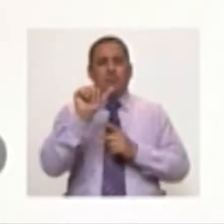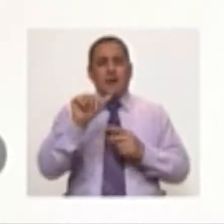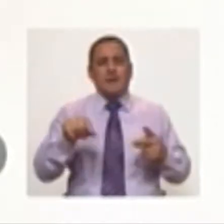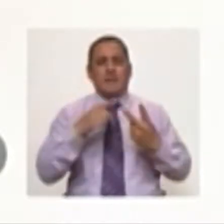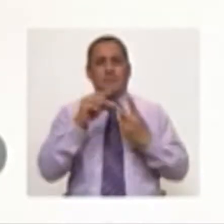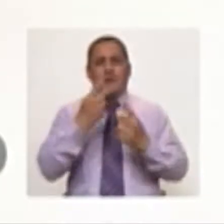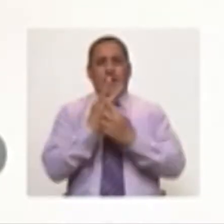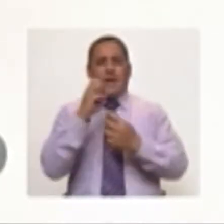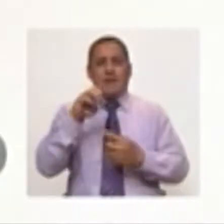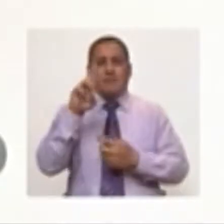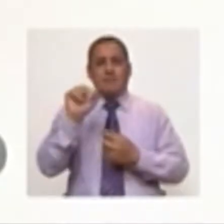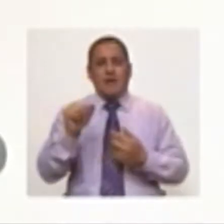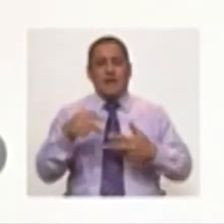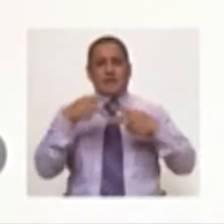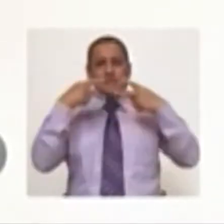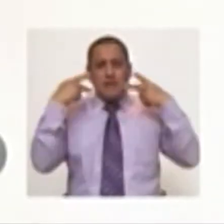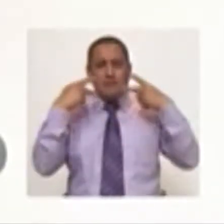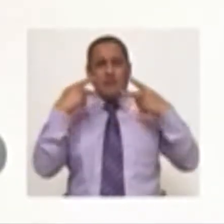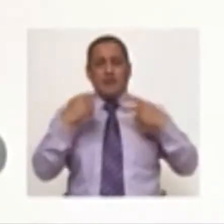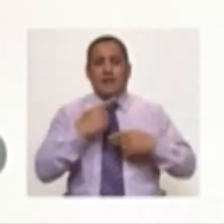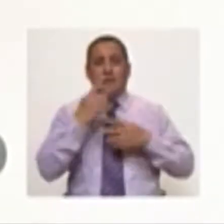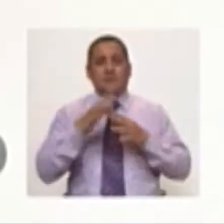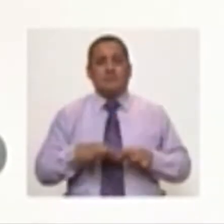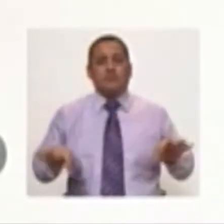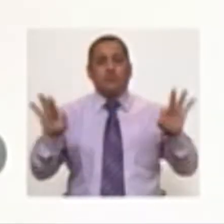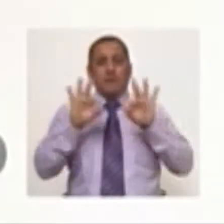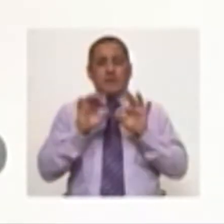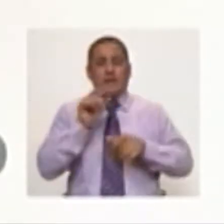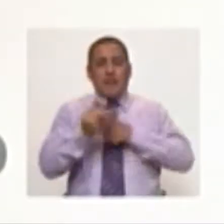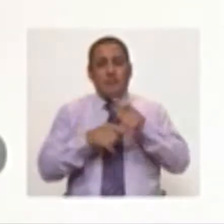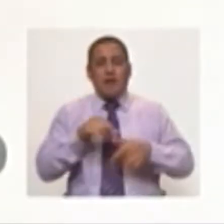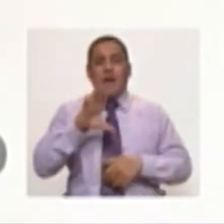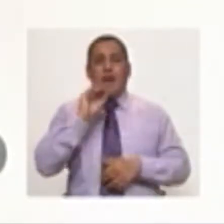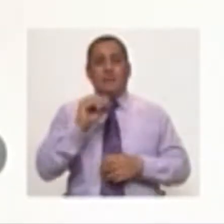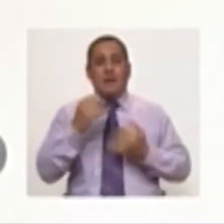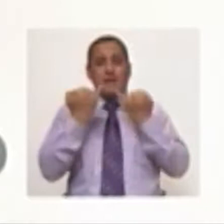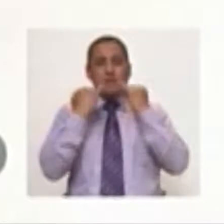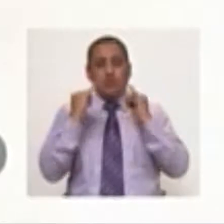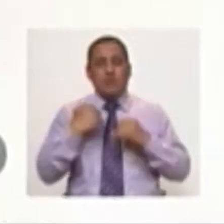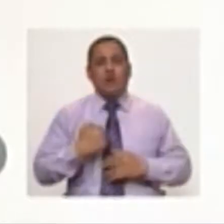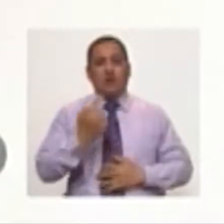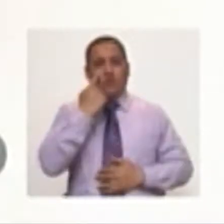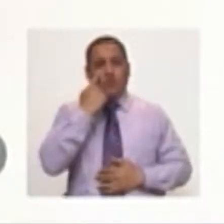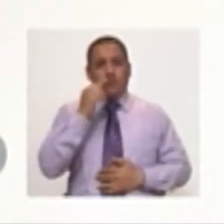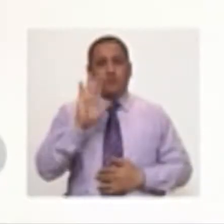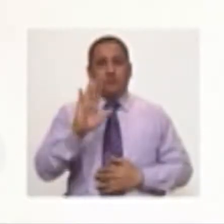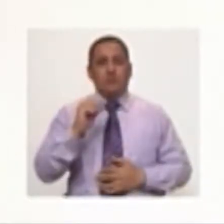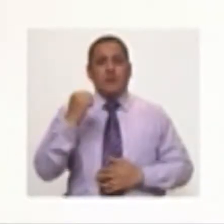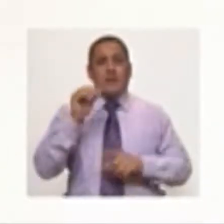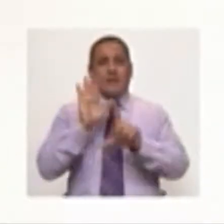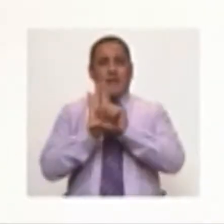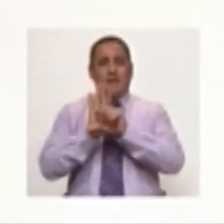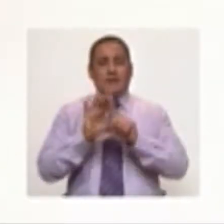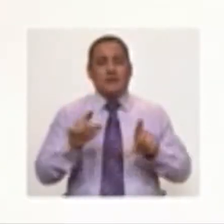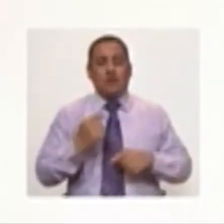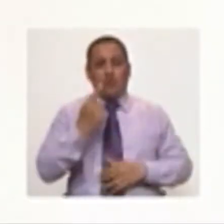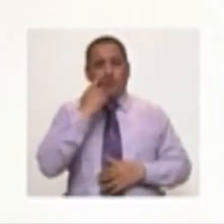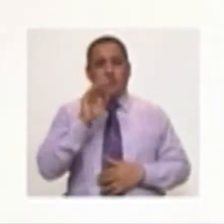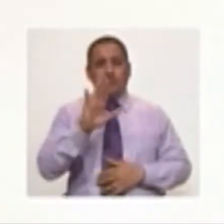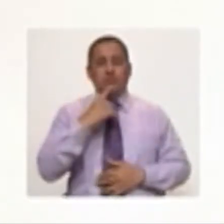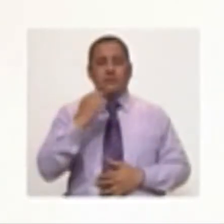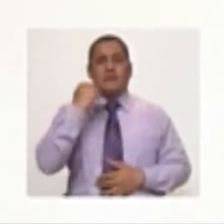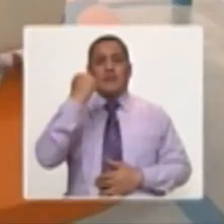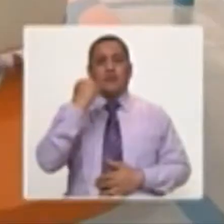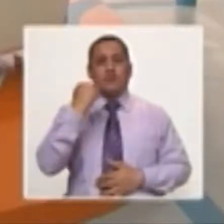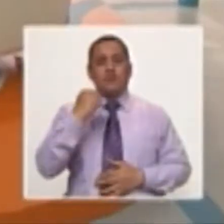hablantes, pero también de lenguas amazónicas. Es importante que los hablantes de estas lenguas conozcan de esta ley, conozcan que tienen